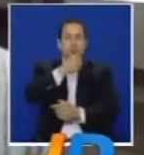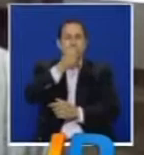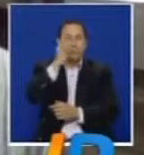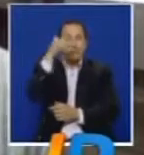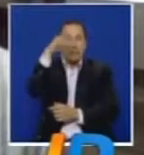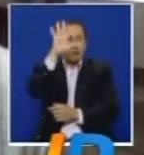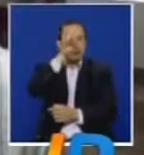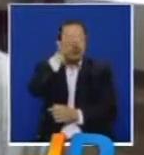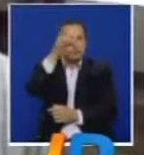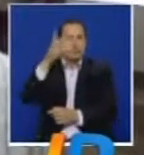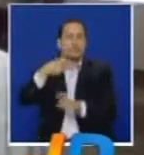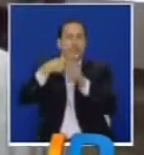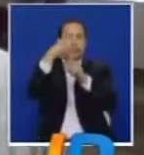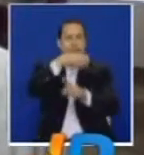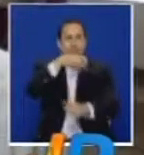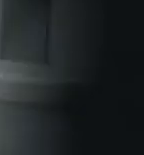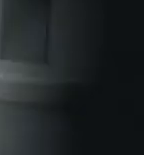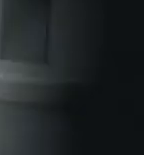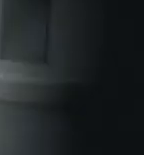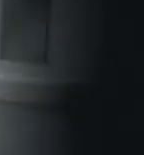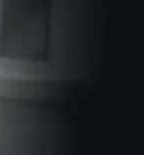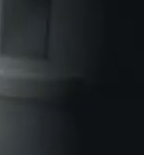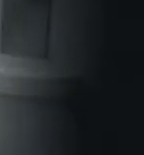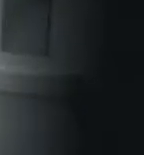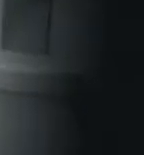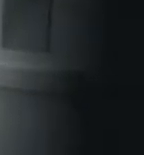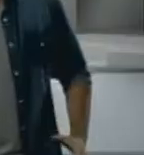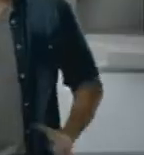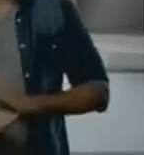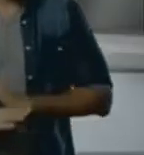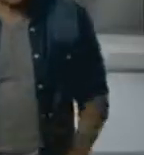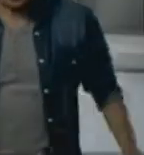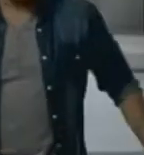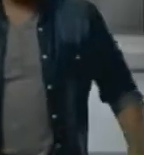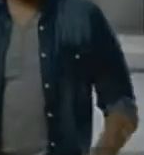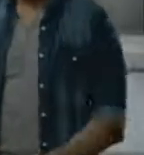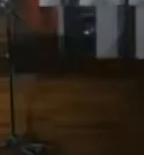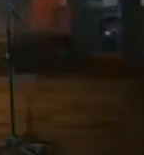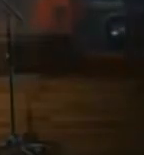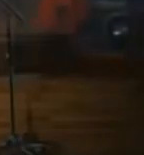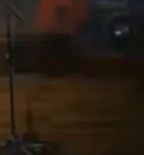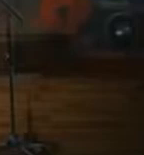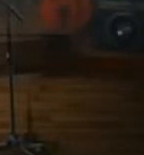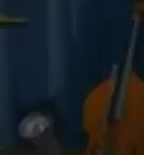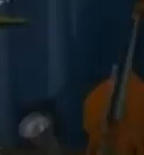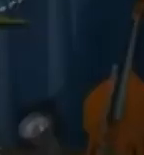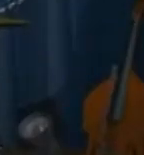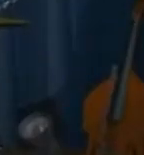de semana, Más Pacífico. ¿Vives de afán porque tu saldo no rinde?